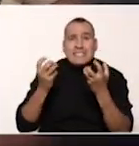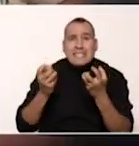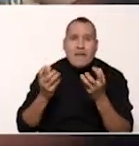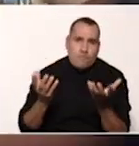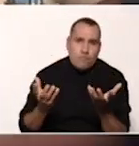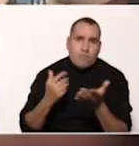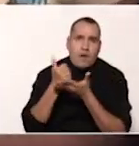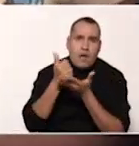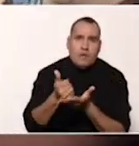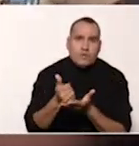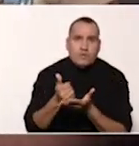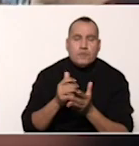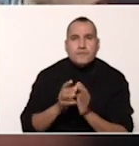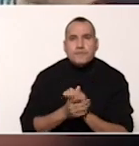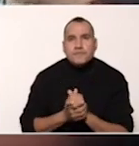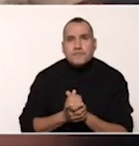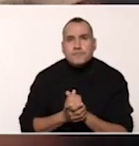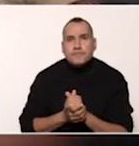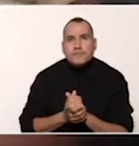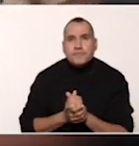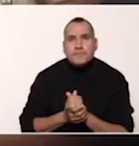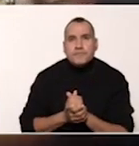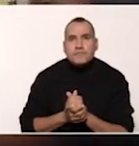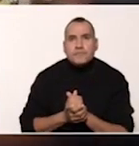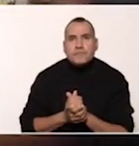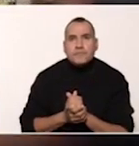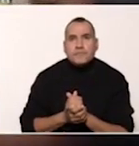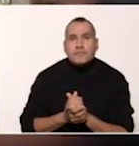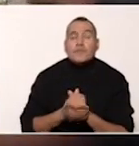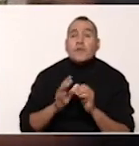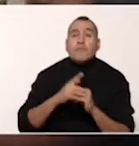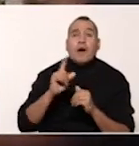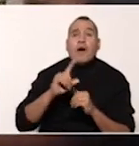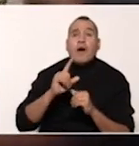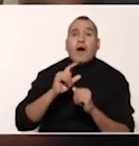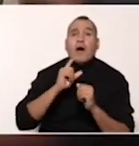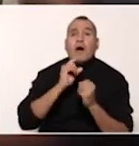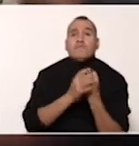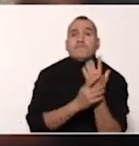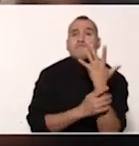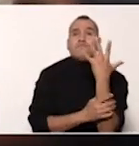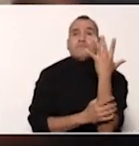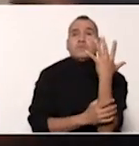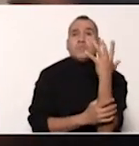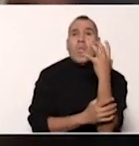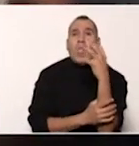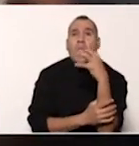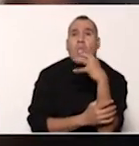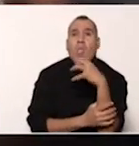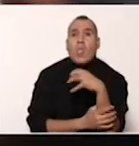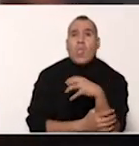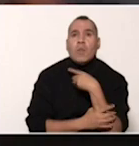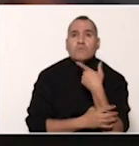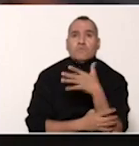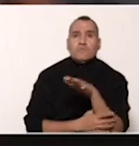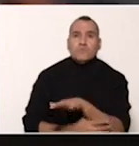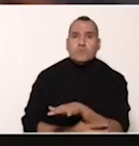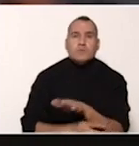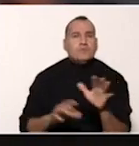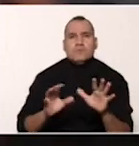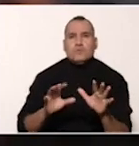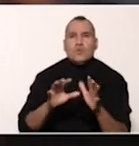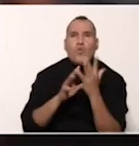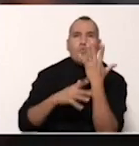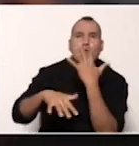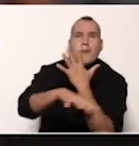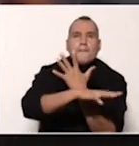superficie de nuestro cantero y hagan que nuestras plántulas mueran. Es importante garantizar un ambiente agradable a las